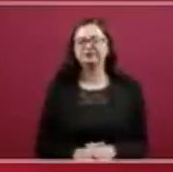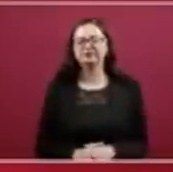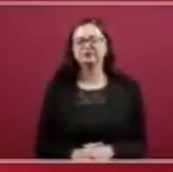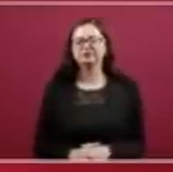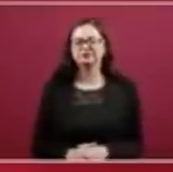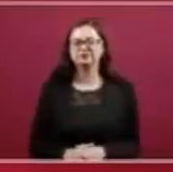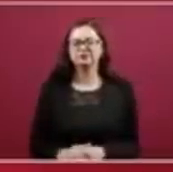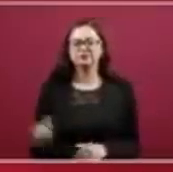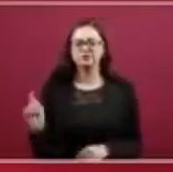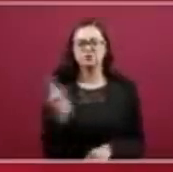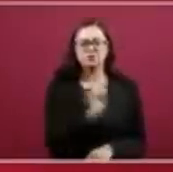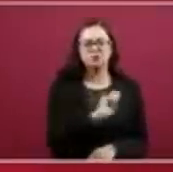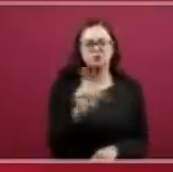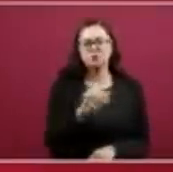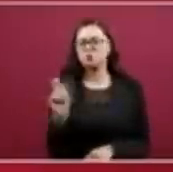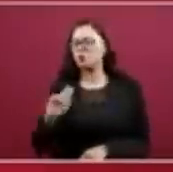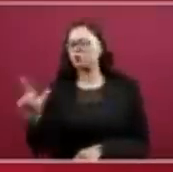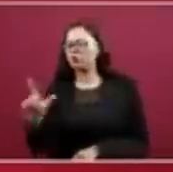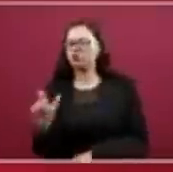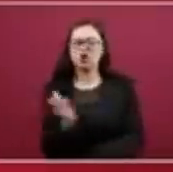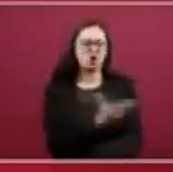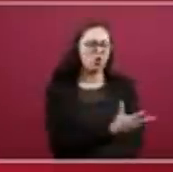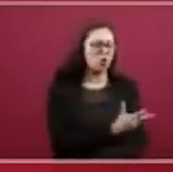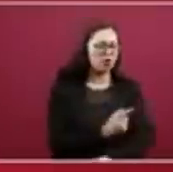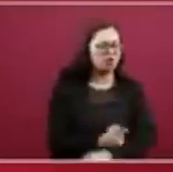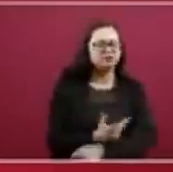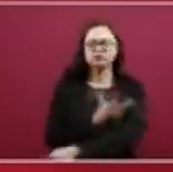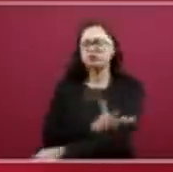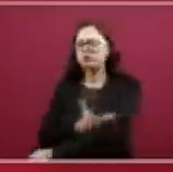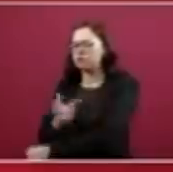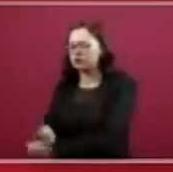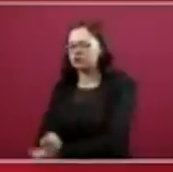muy profesionales, honestos,